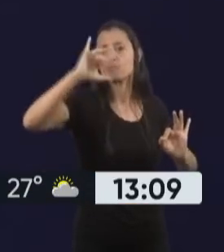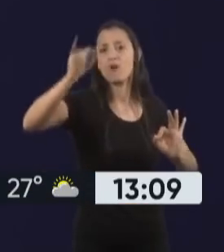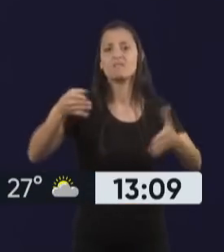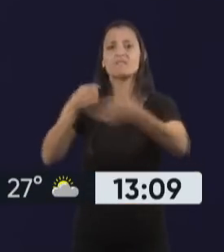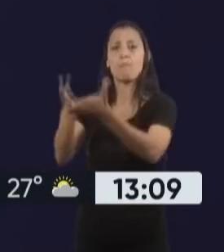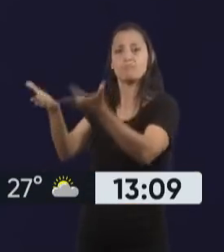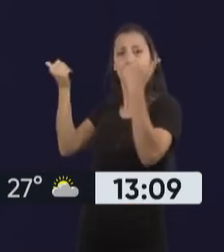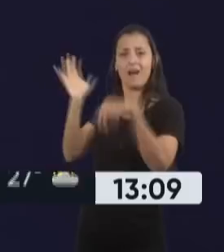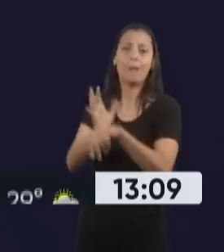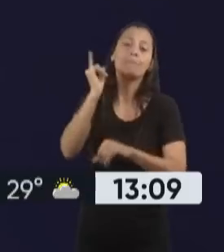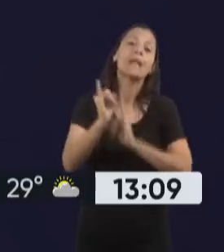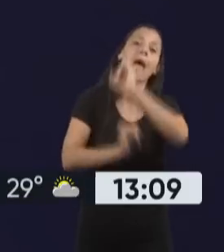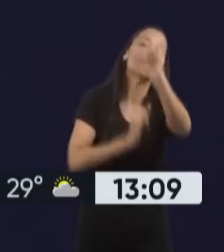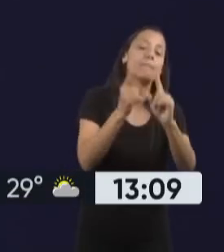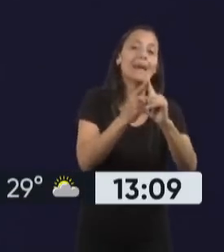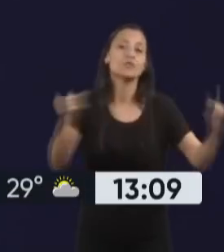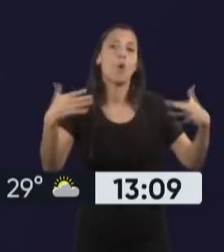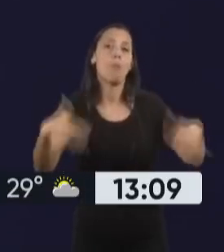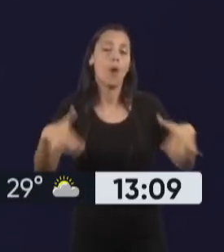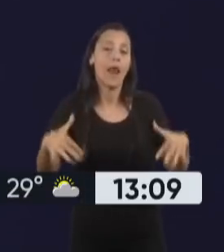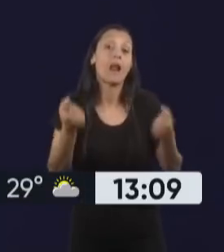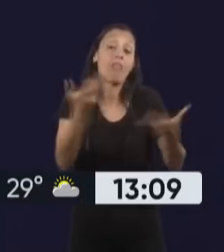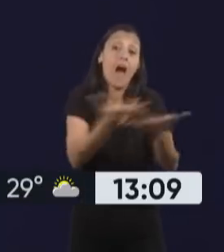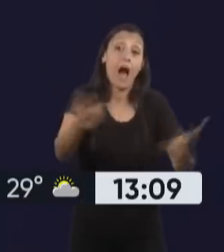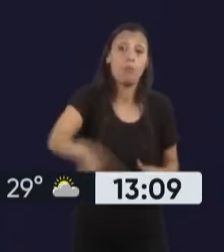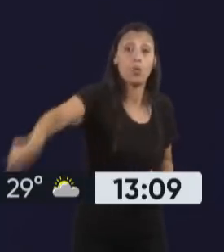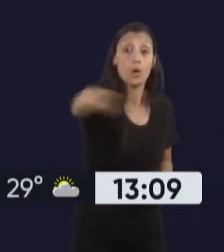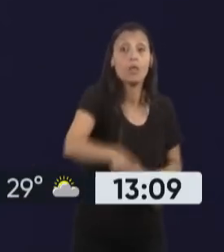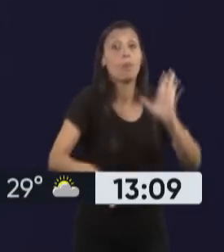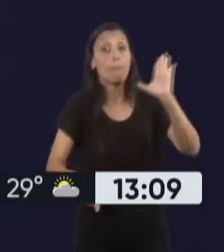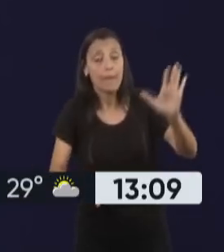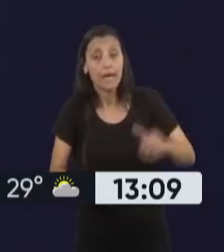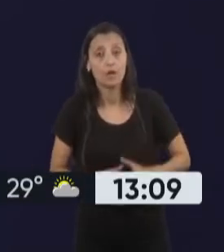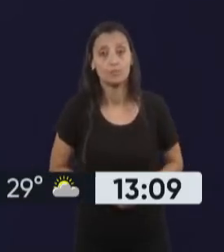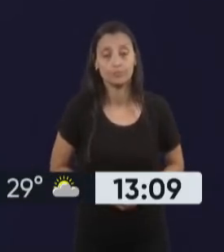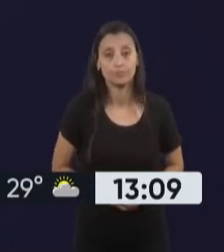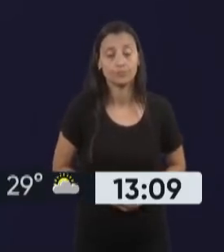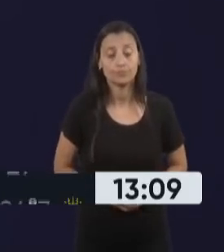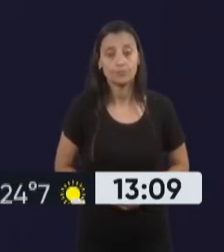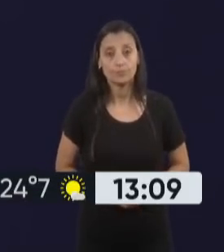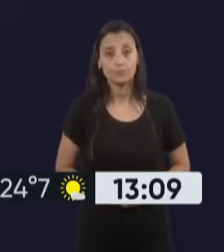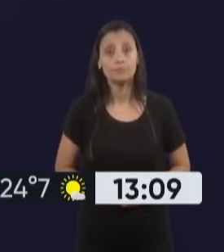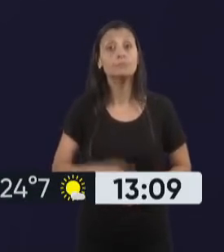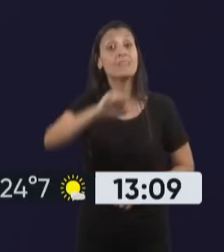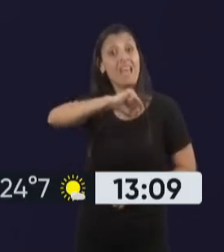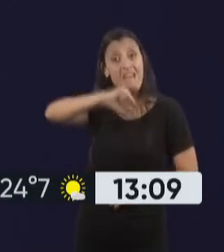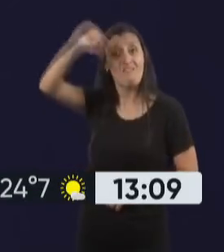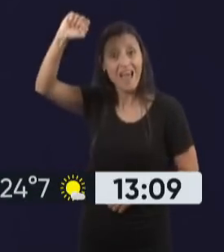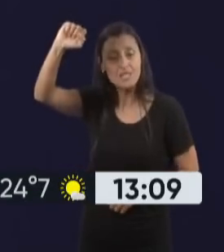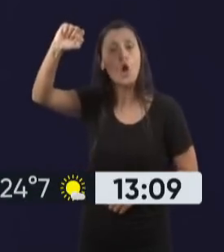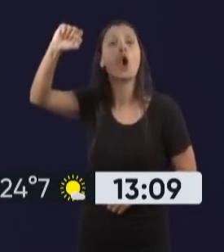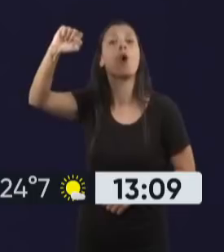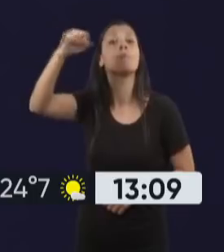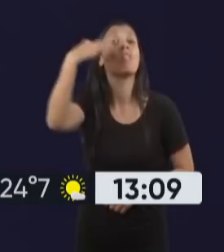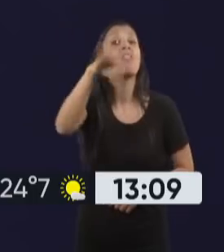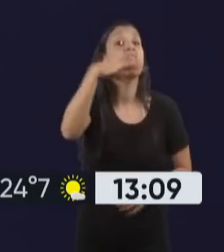Es bastante más larga la explicación, pero para no aburrir, que básicamente que la inflación inducida sea igual